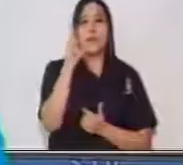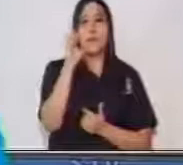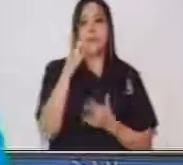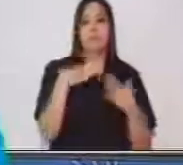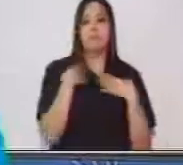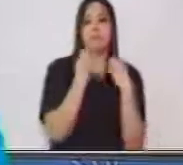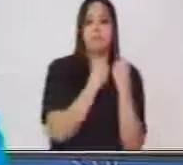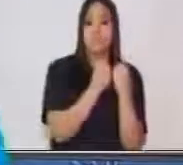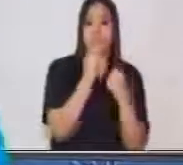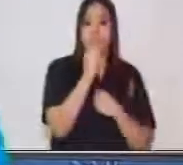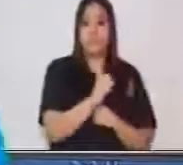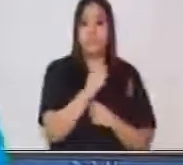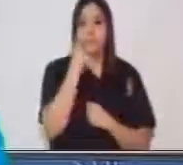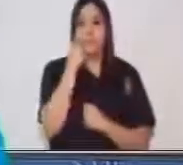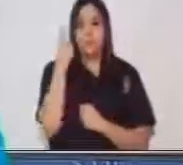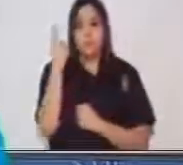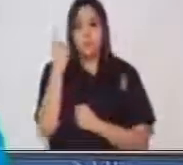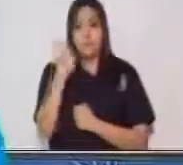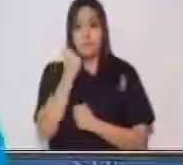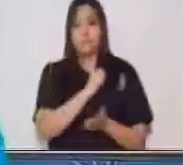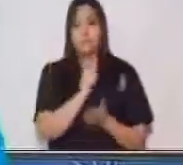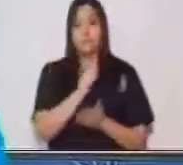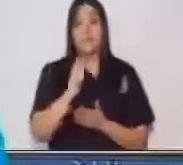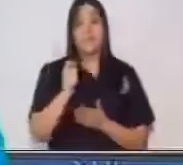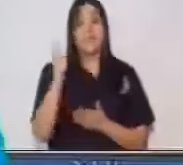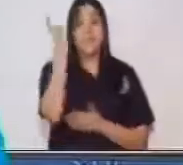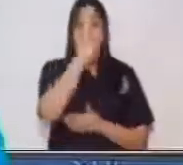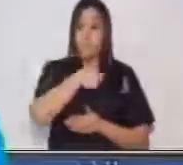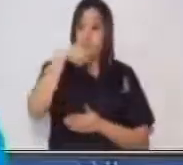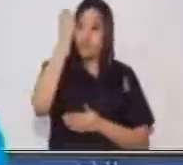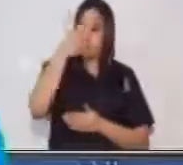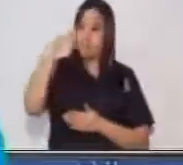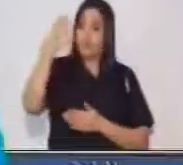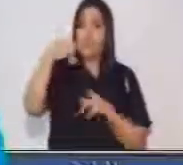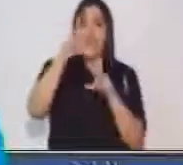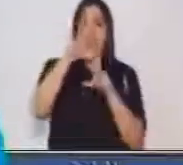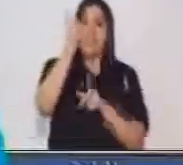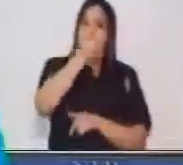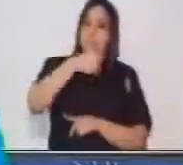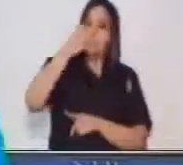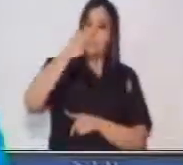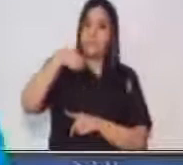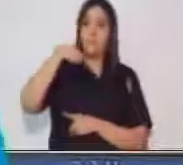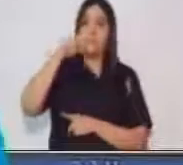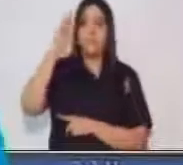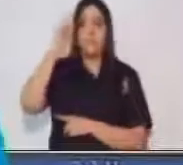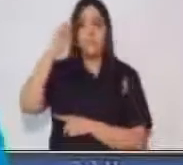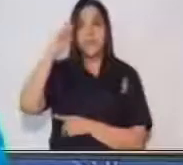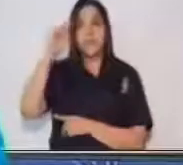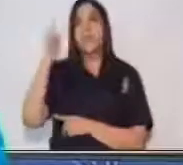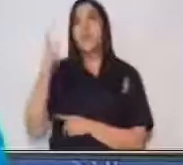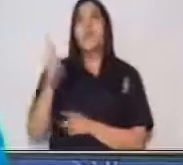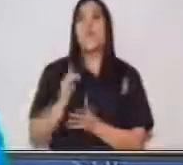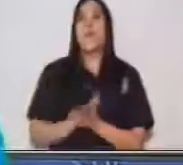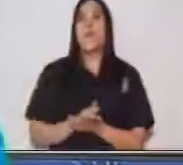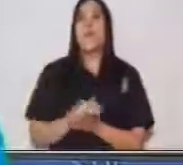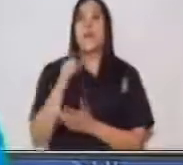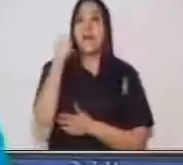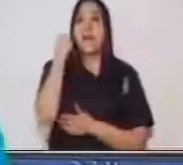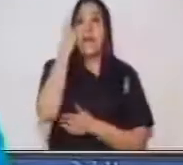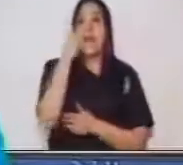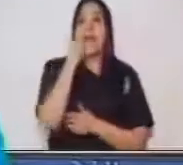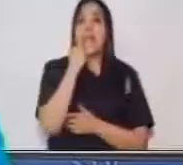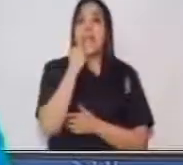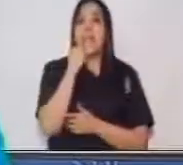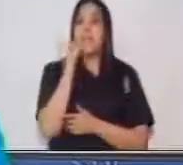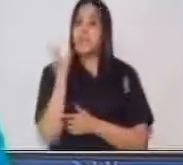Muy bien. Tienes que escribir tus oraciones en letra de carta, recuerda. Muy bien, entonces vamos a ver, el sujeto de